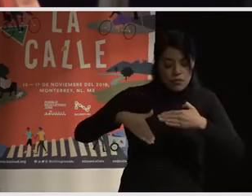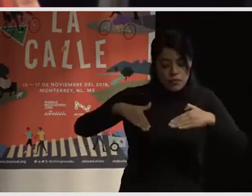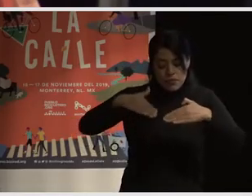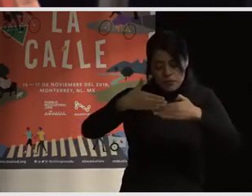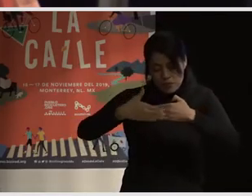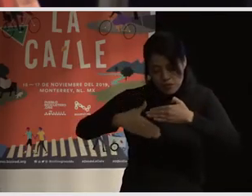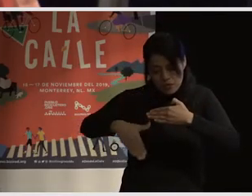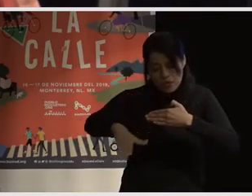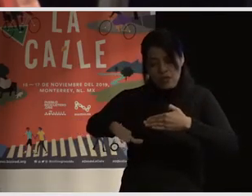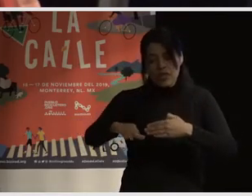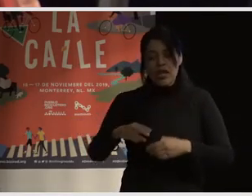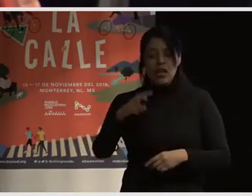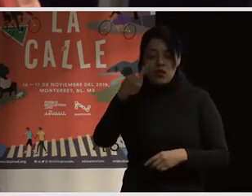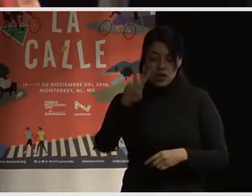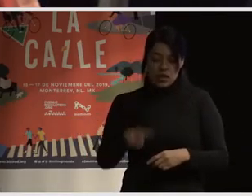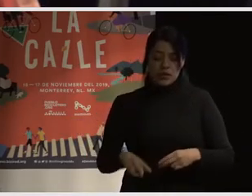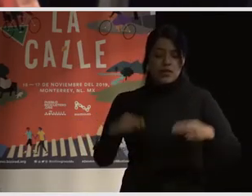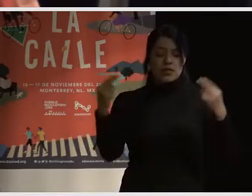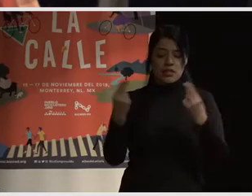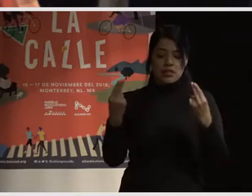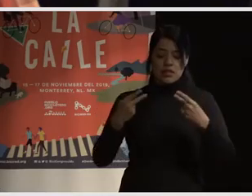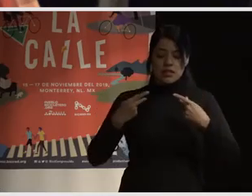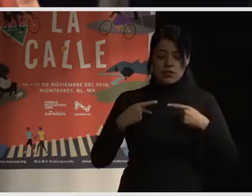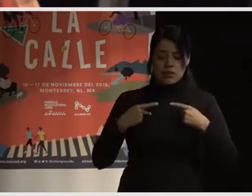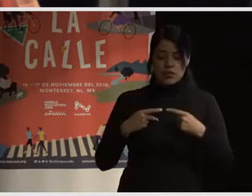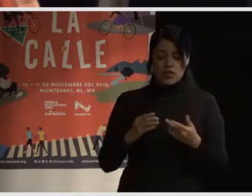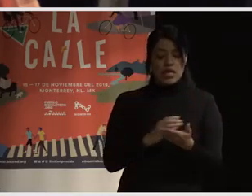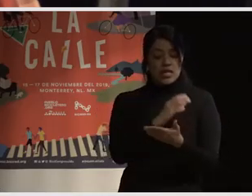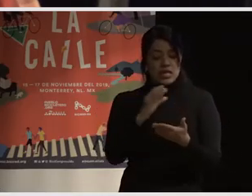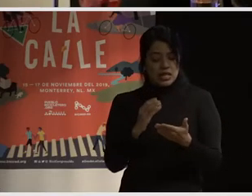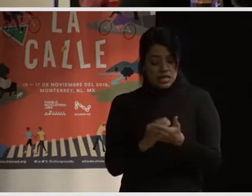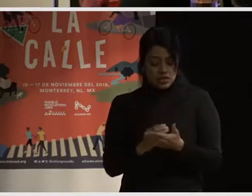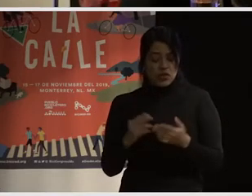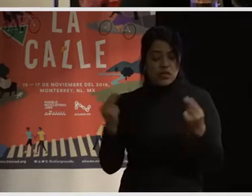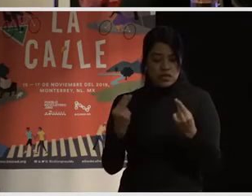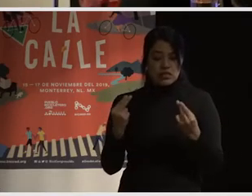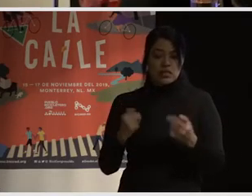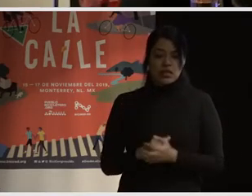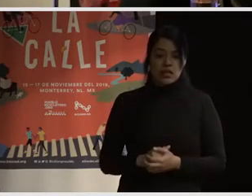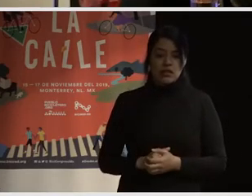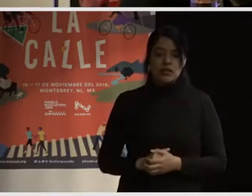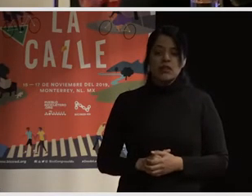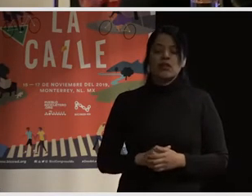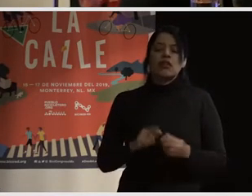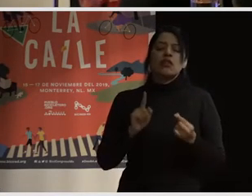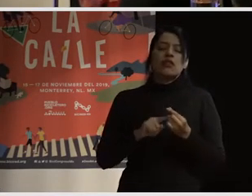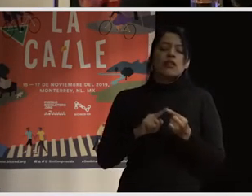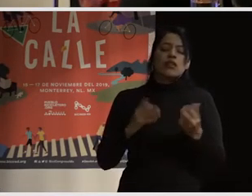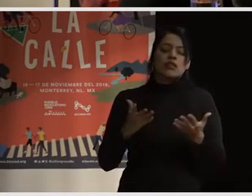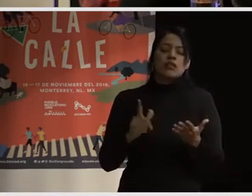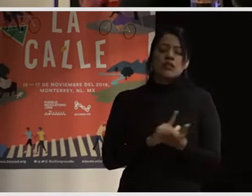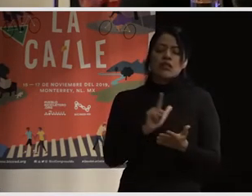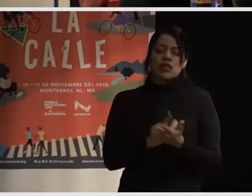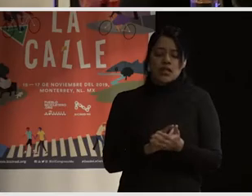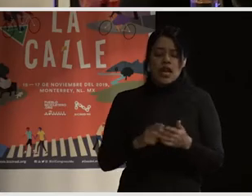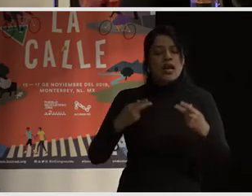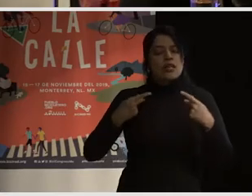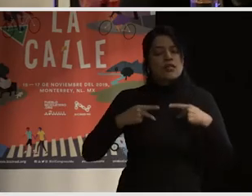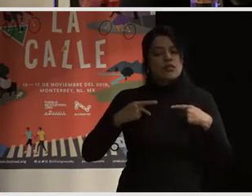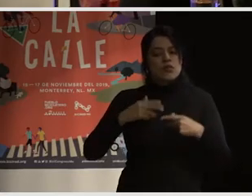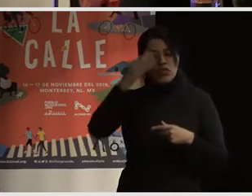que realmente necesita la ciudadanía y la ciudad como tal quienes hacen las leyes muchas veces los técnicos